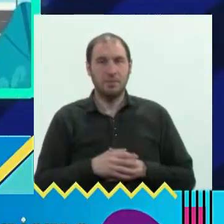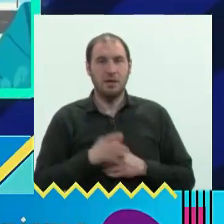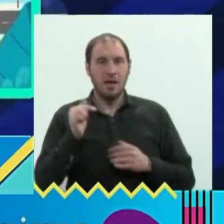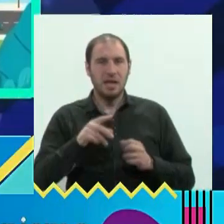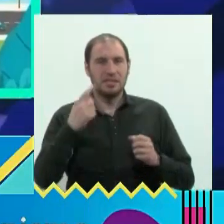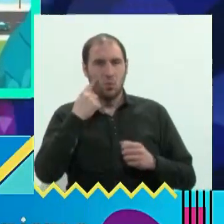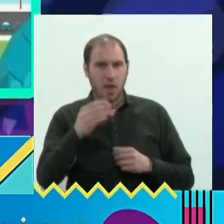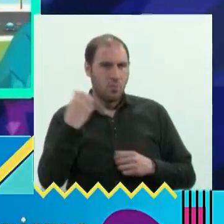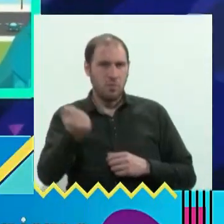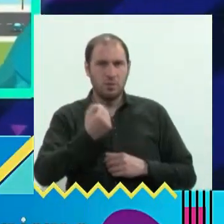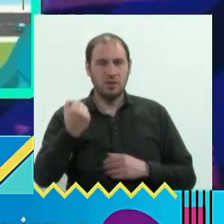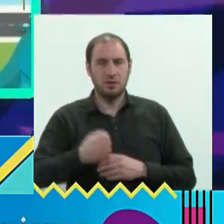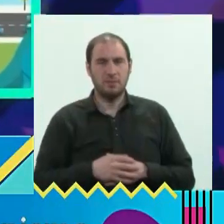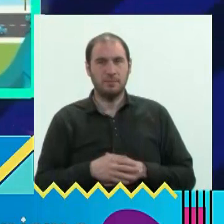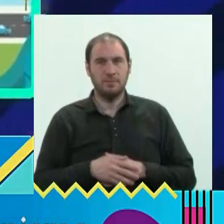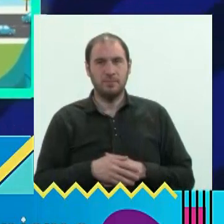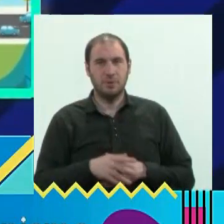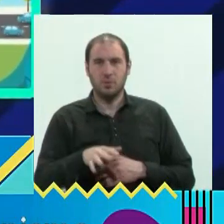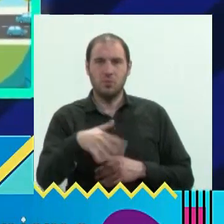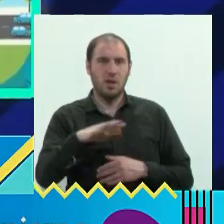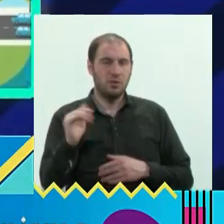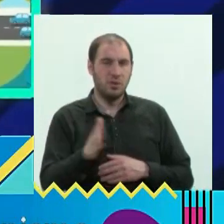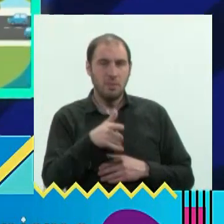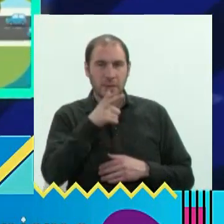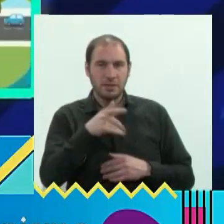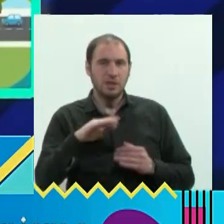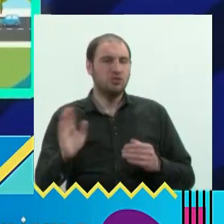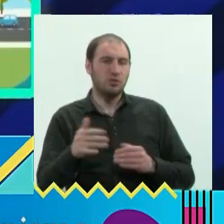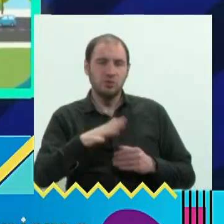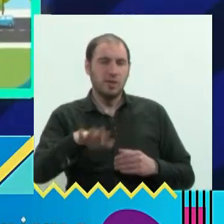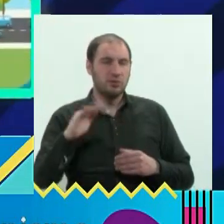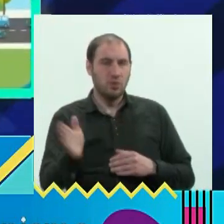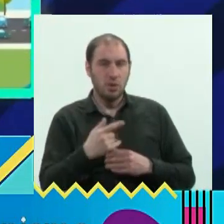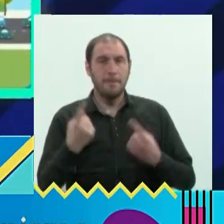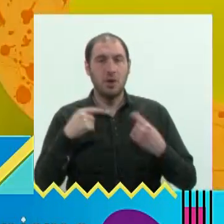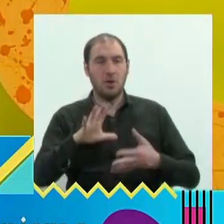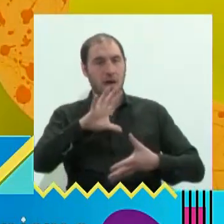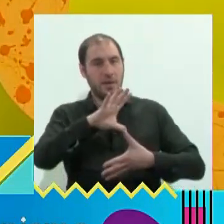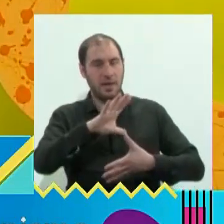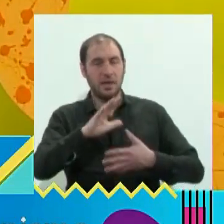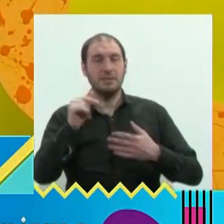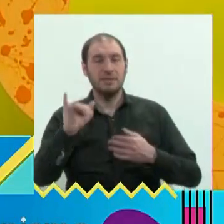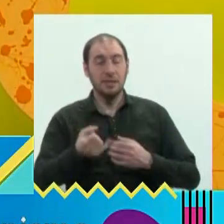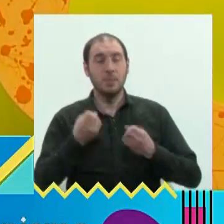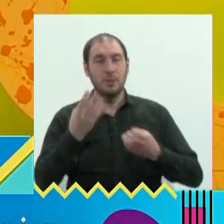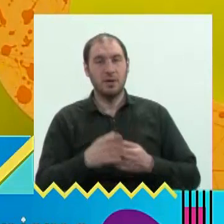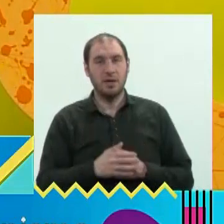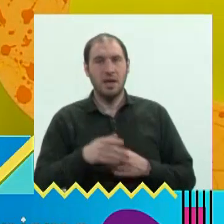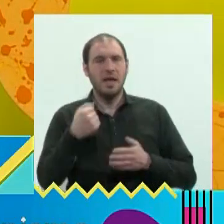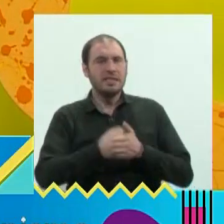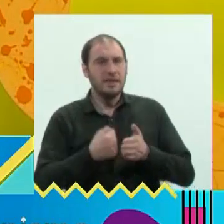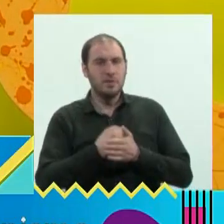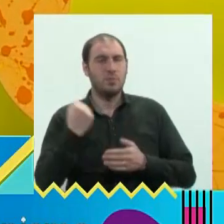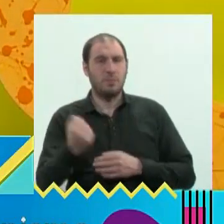de la ciudadanía. En todos lados, eso yo creo que es válido para todas las ciudades, ¿no? Pero en América Latina sí, porque tenemos ese reto tan